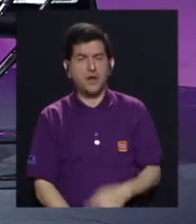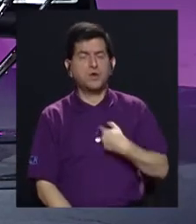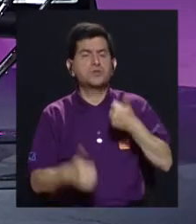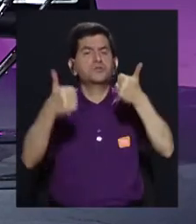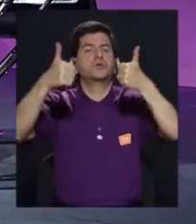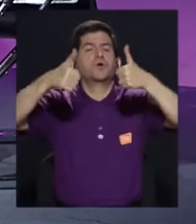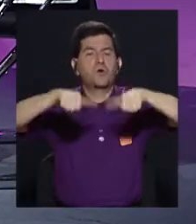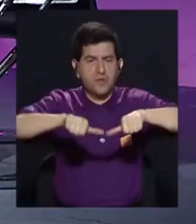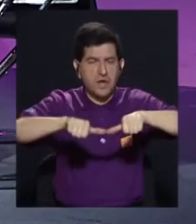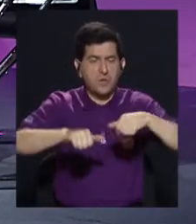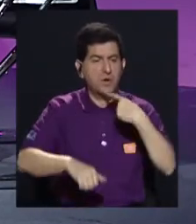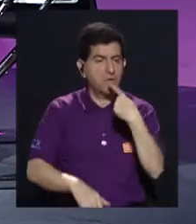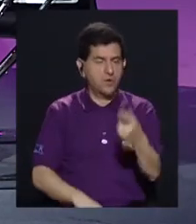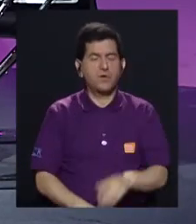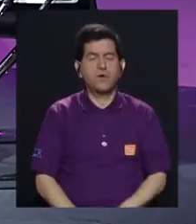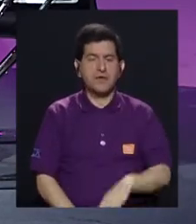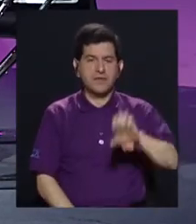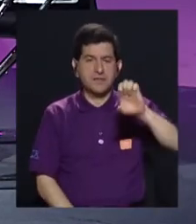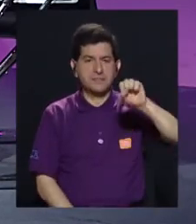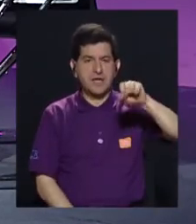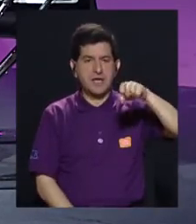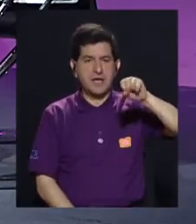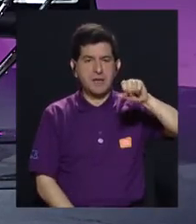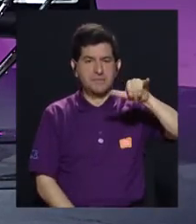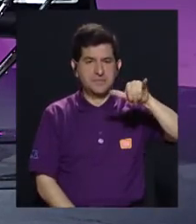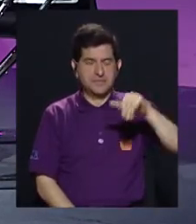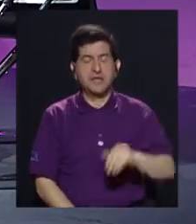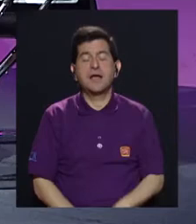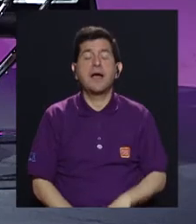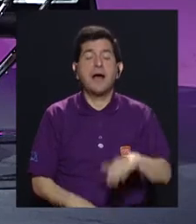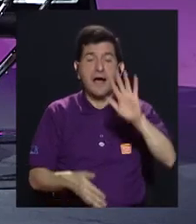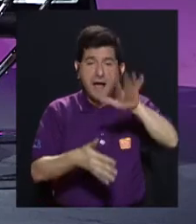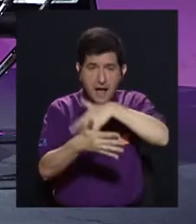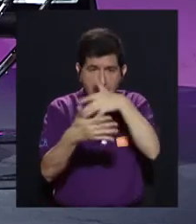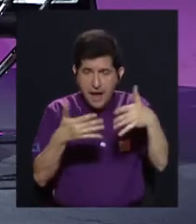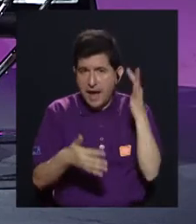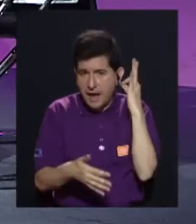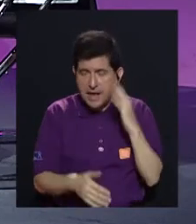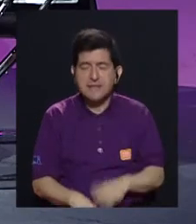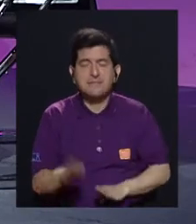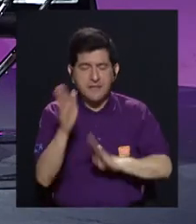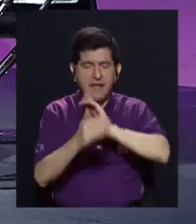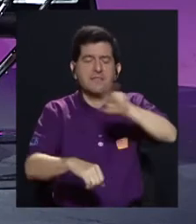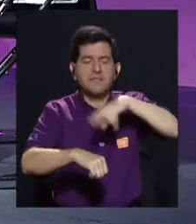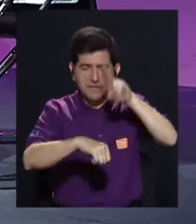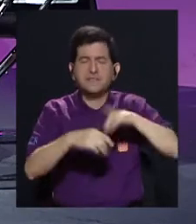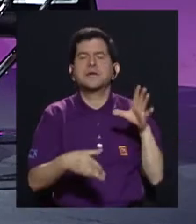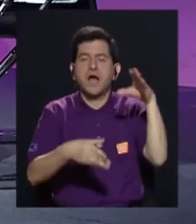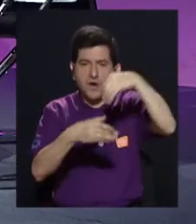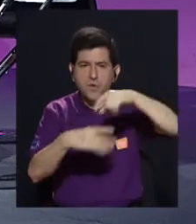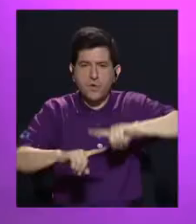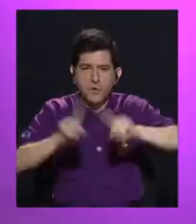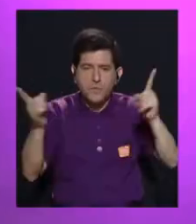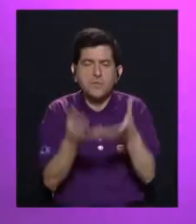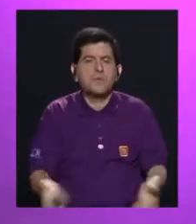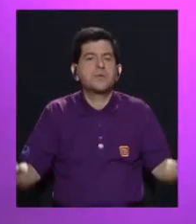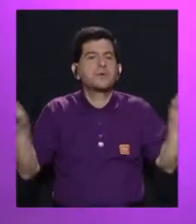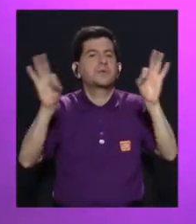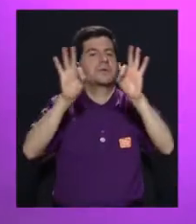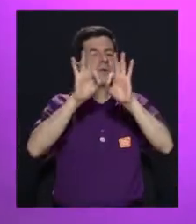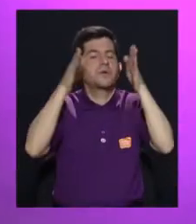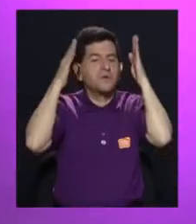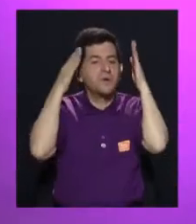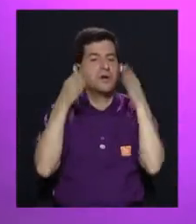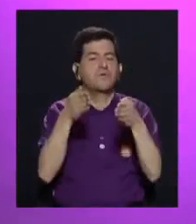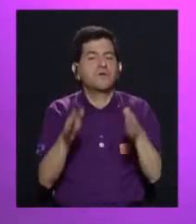con lo que con lo que plantea eps y del tema de que efectivamente la agenda de las mujeres es una agenda de desarrollo nacional pero creo que es importante también que